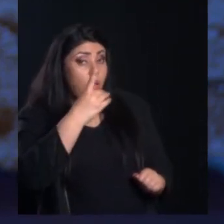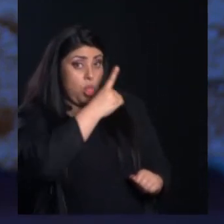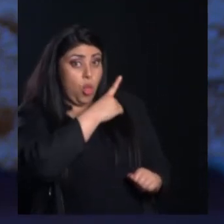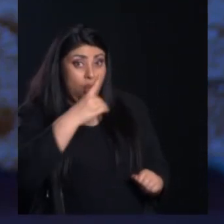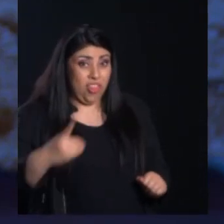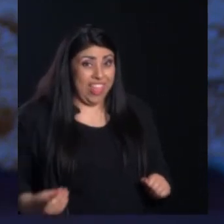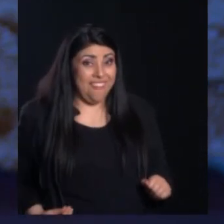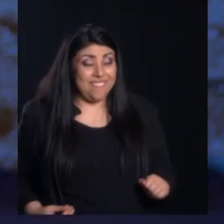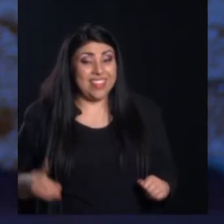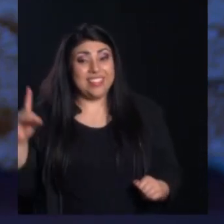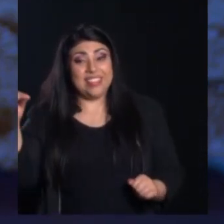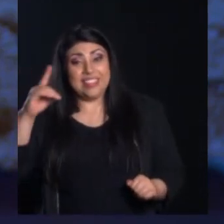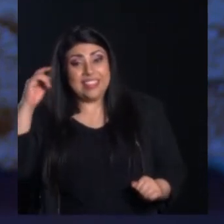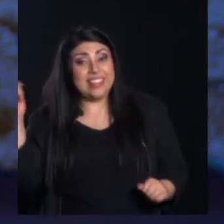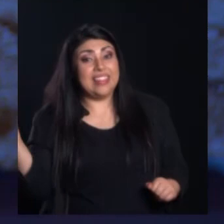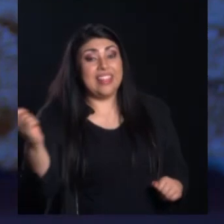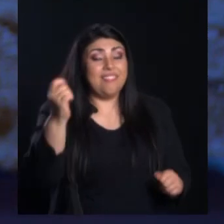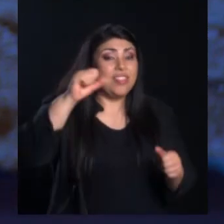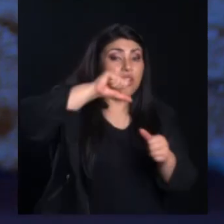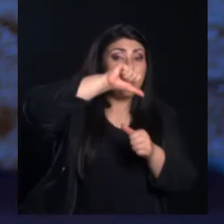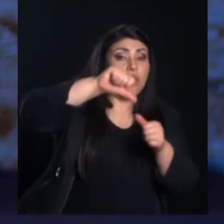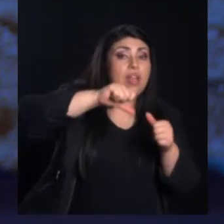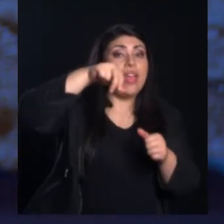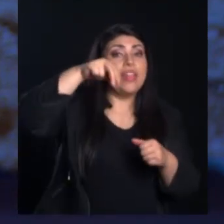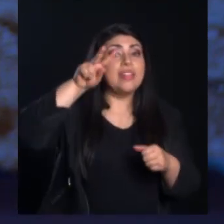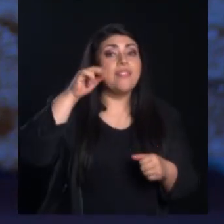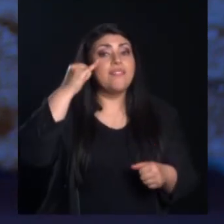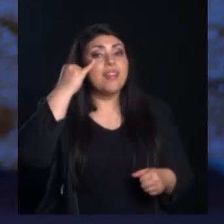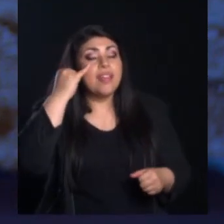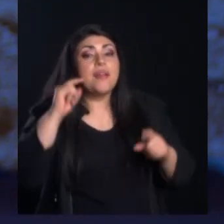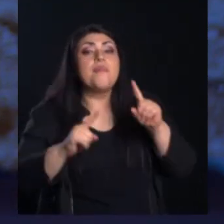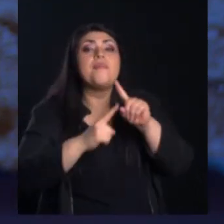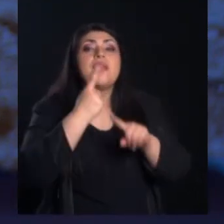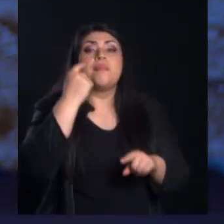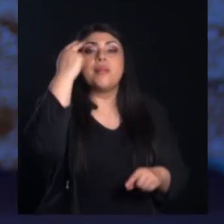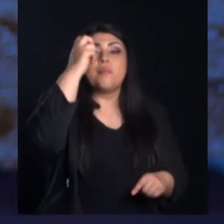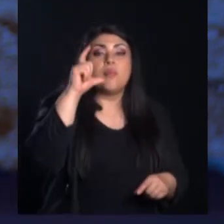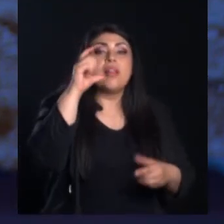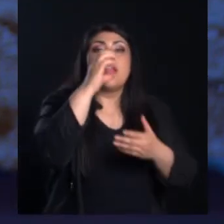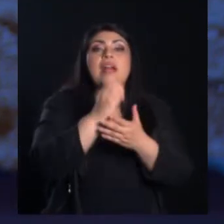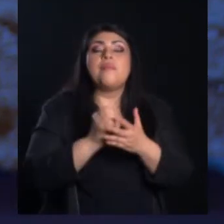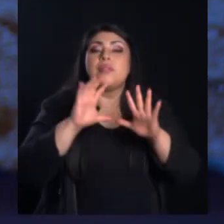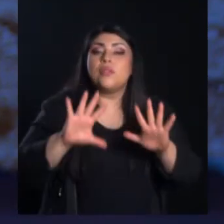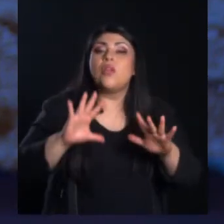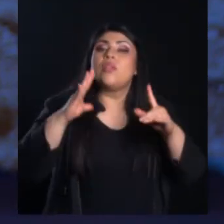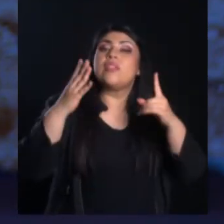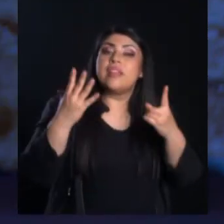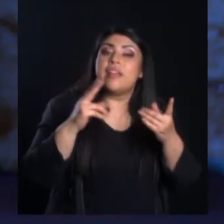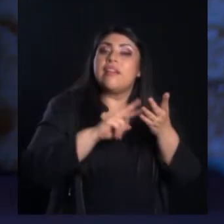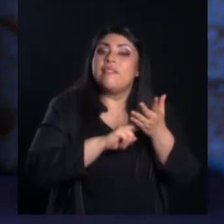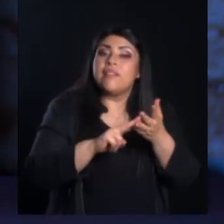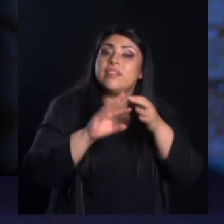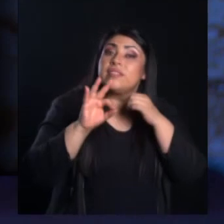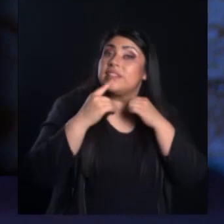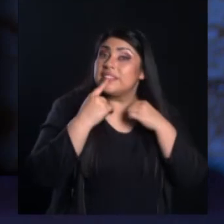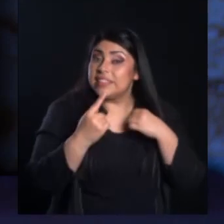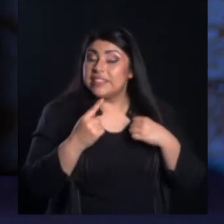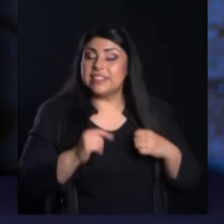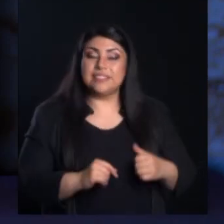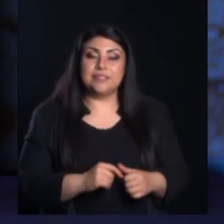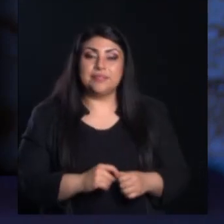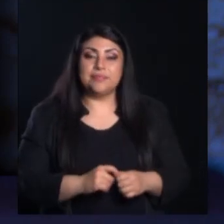en la versión no haber su internacional de 1er samuel capítulo 16 pasarlo 3 dice así